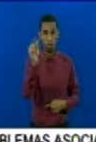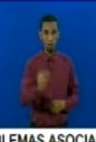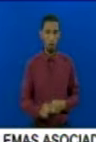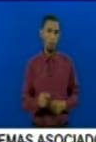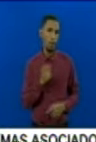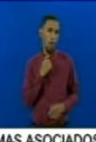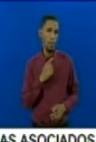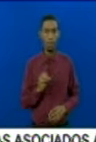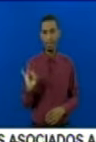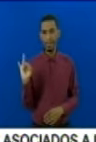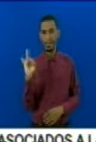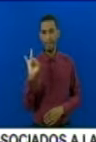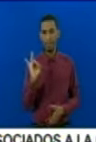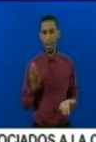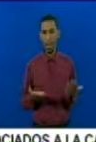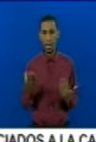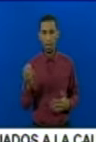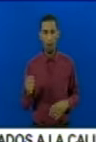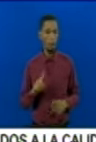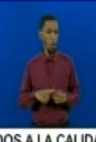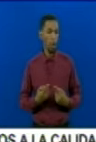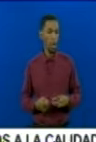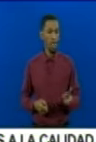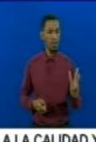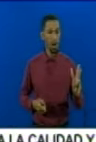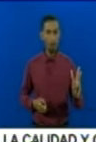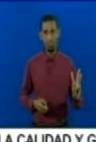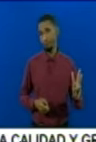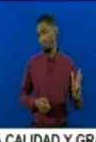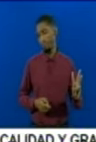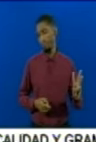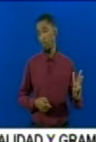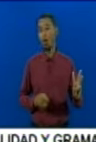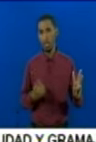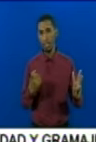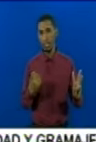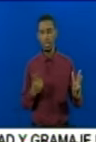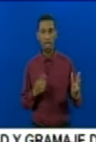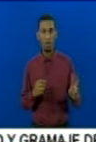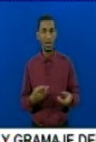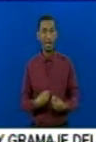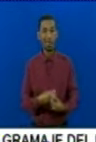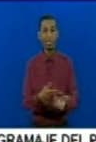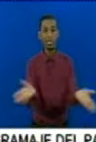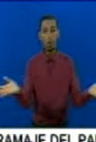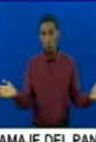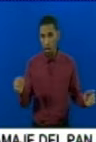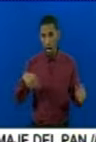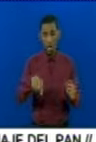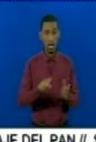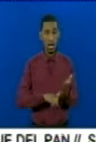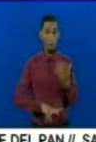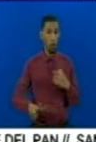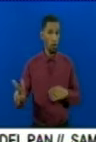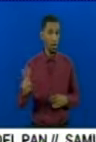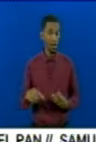de arroz, ¿por qué a mí nada más que me dieron 3? No, porque era importante salir rápido a distribuir a la provincia completa. La provincia completa,